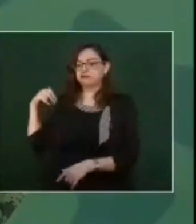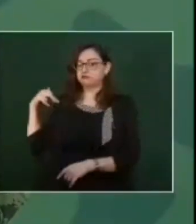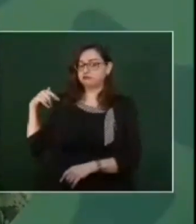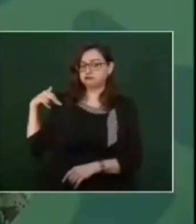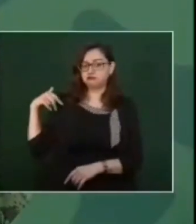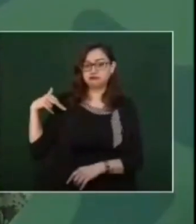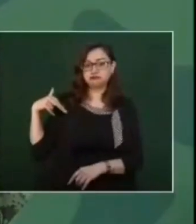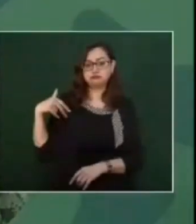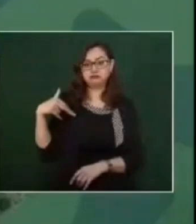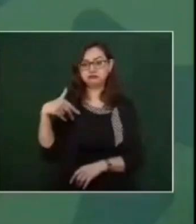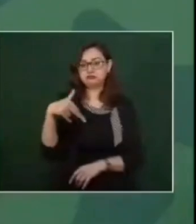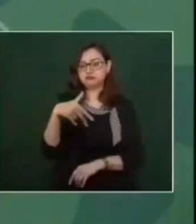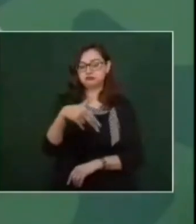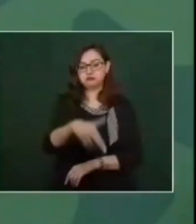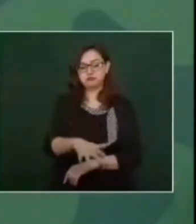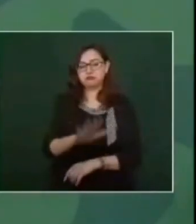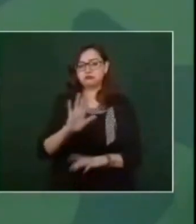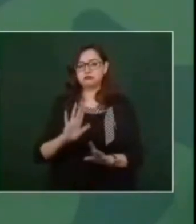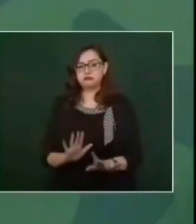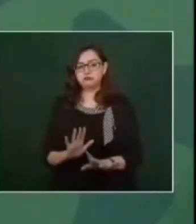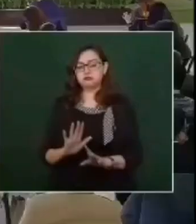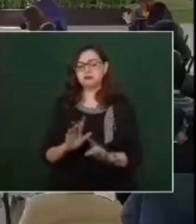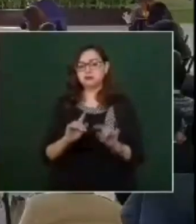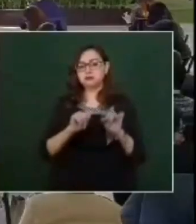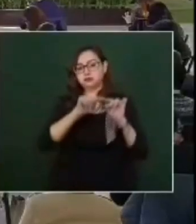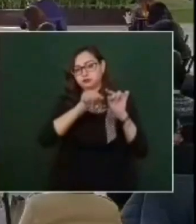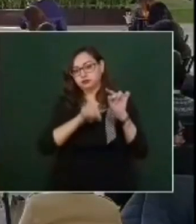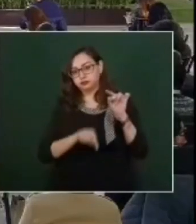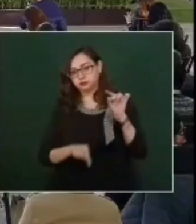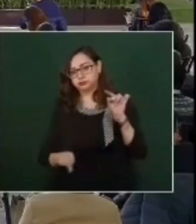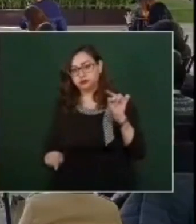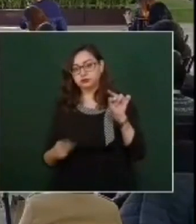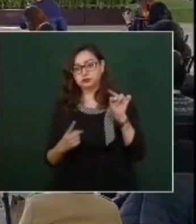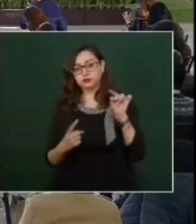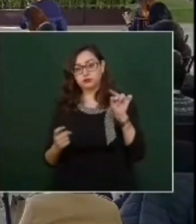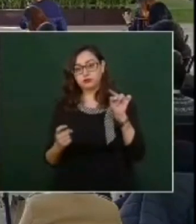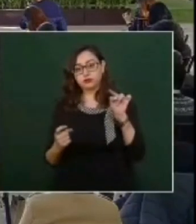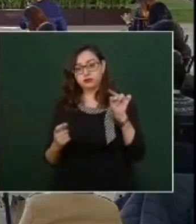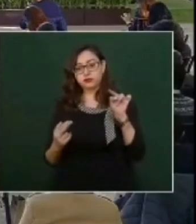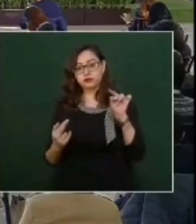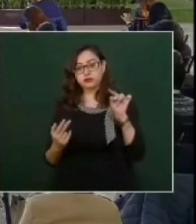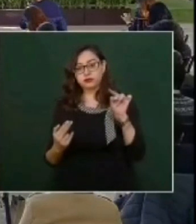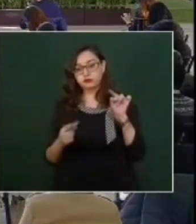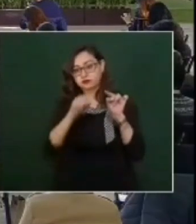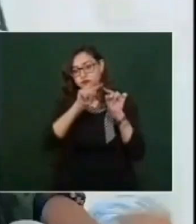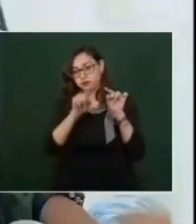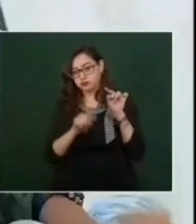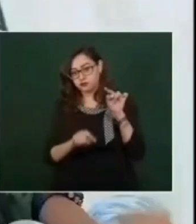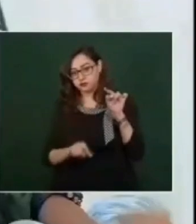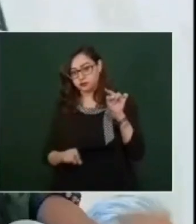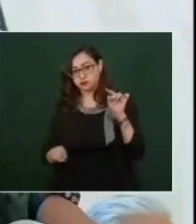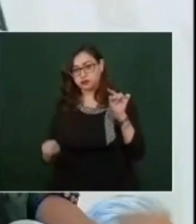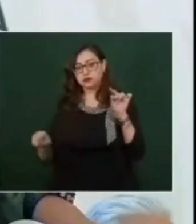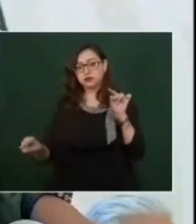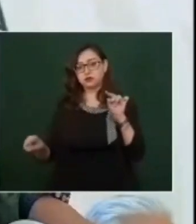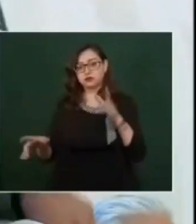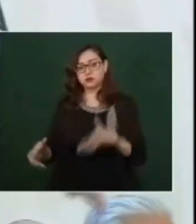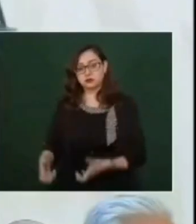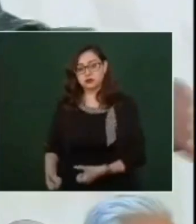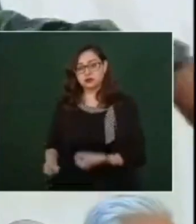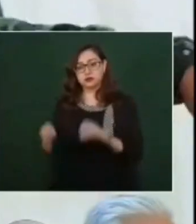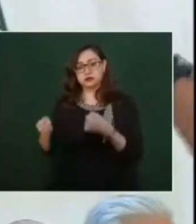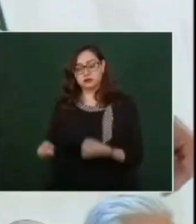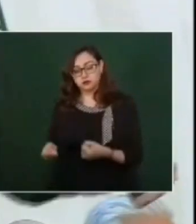ellos para que desciendan directamente al nivel 525 y de ahí se dirijan. Si son nacionales, directamente por su equipaje. Si